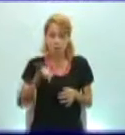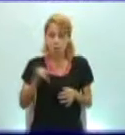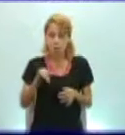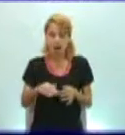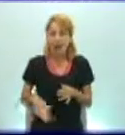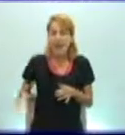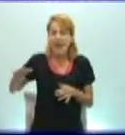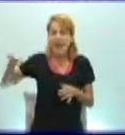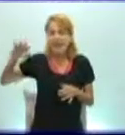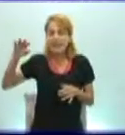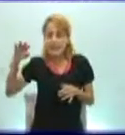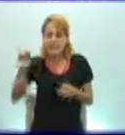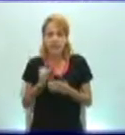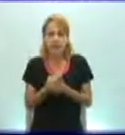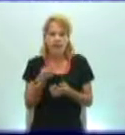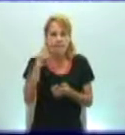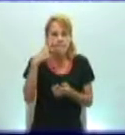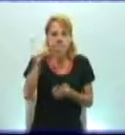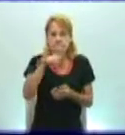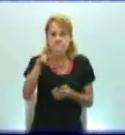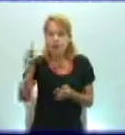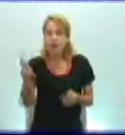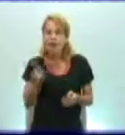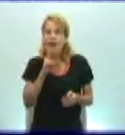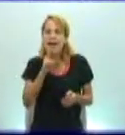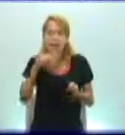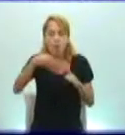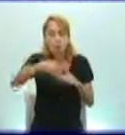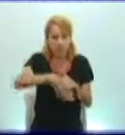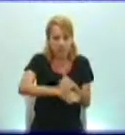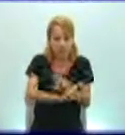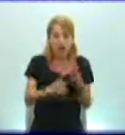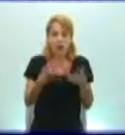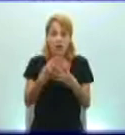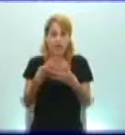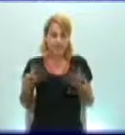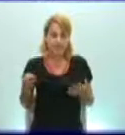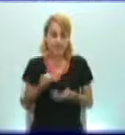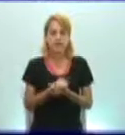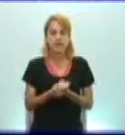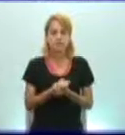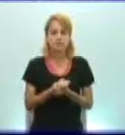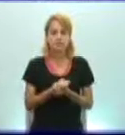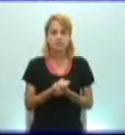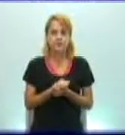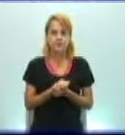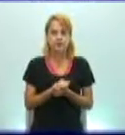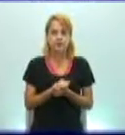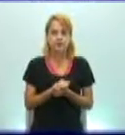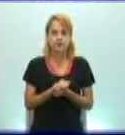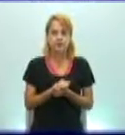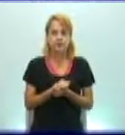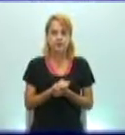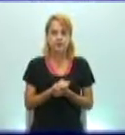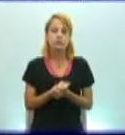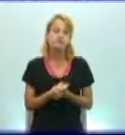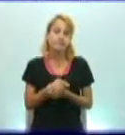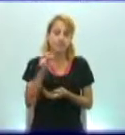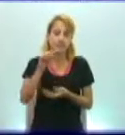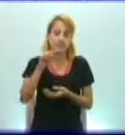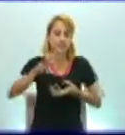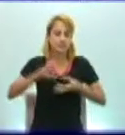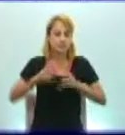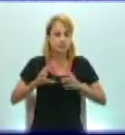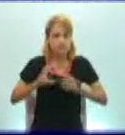aguas subterráneas o donde esté el alimento. Entonces las raíces van a crecer y se van a